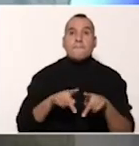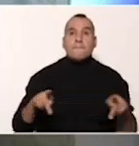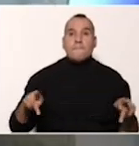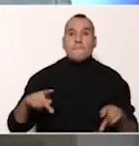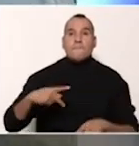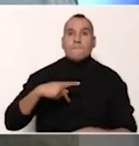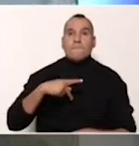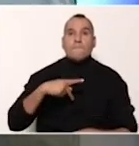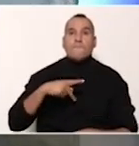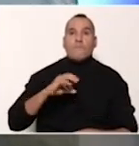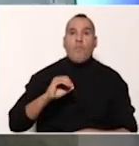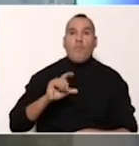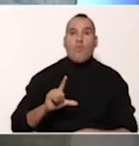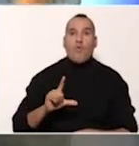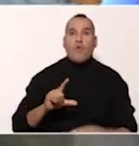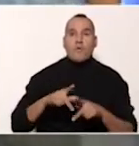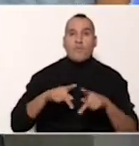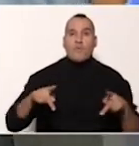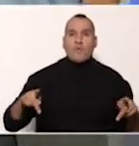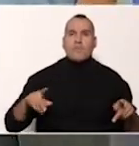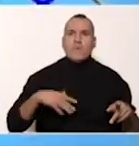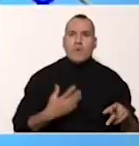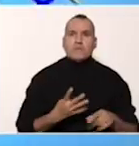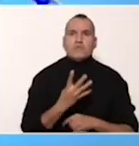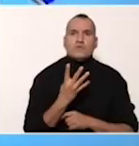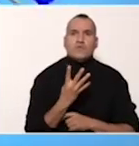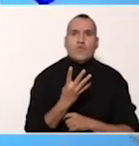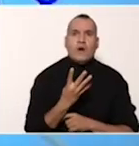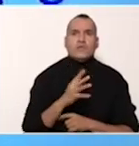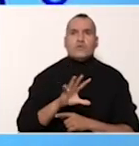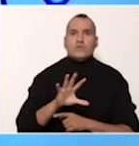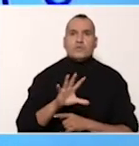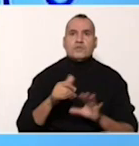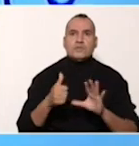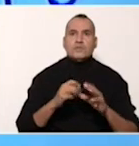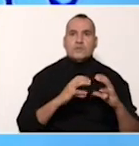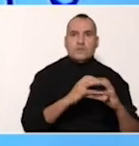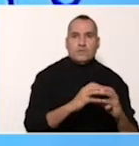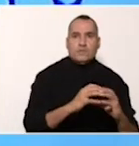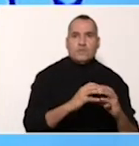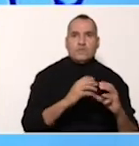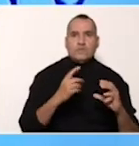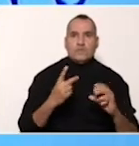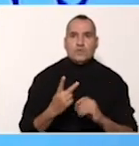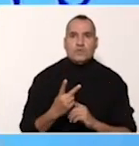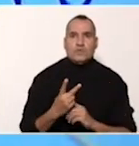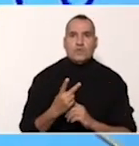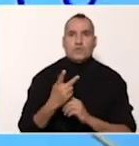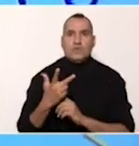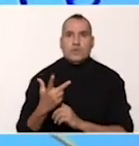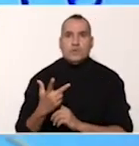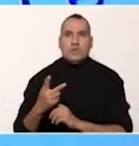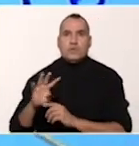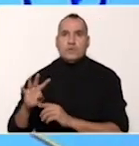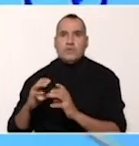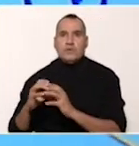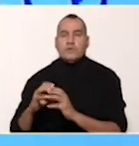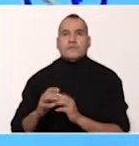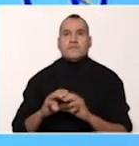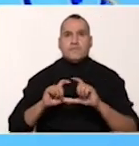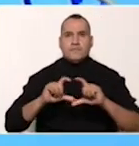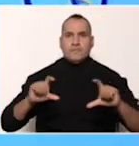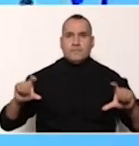tener 4, 5, de ahí en adelante. Aquí tenemos un ejemplo de 4 términos, 3x a la 3